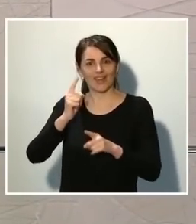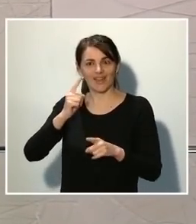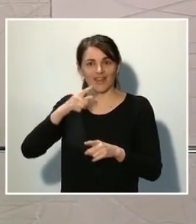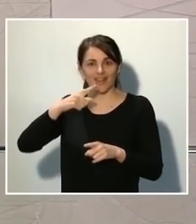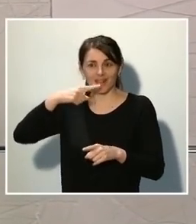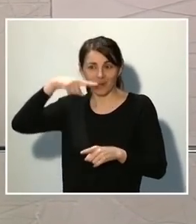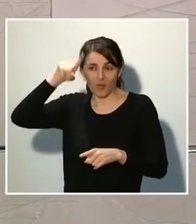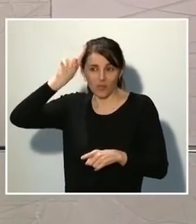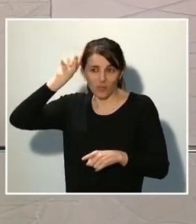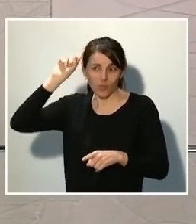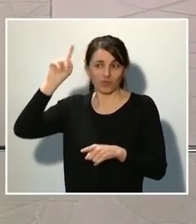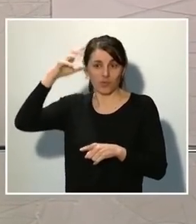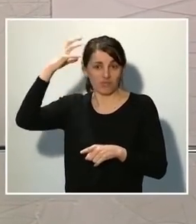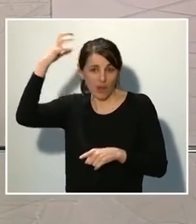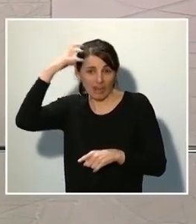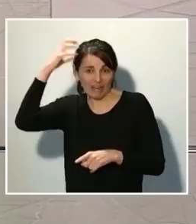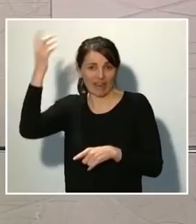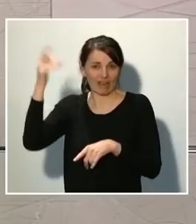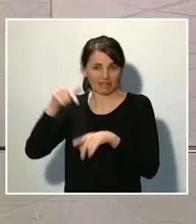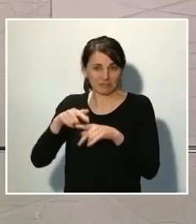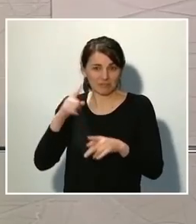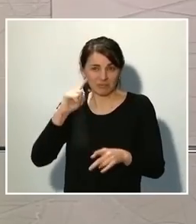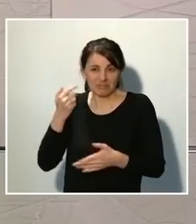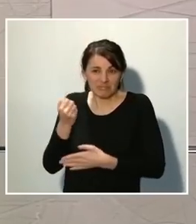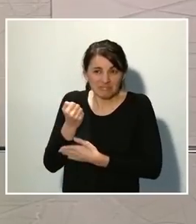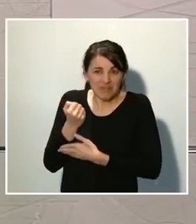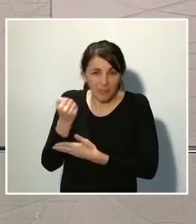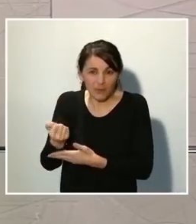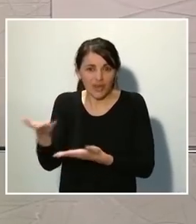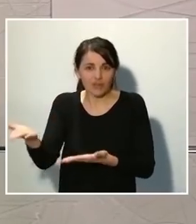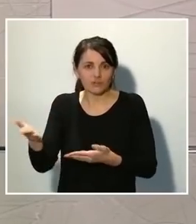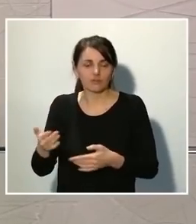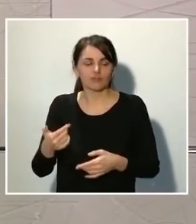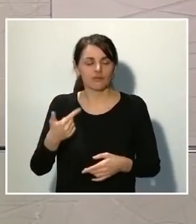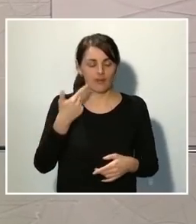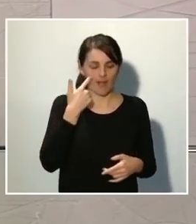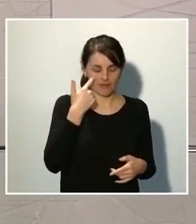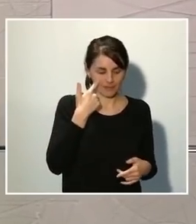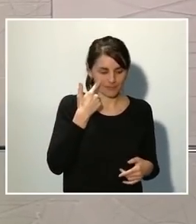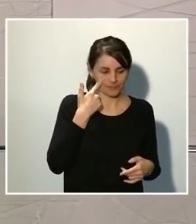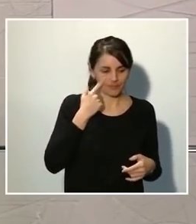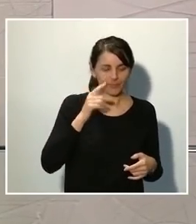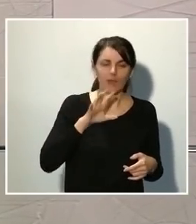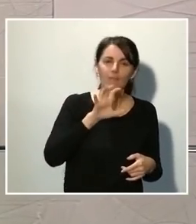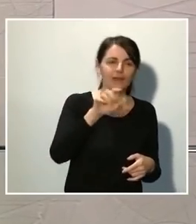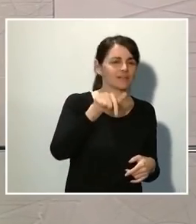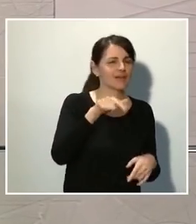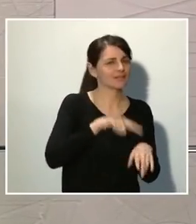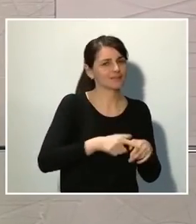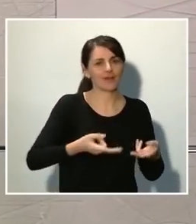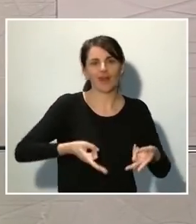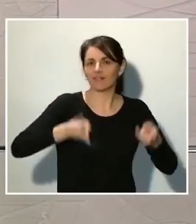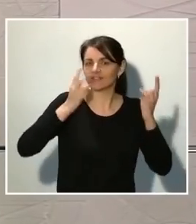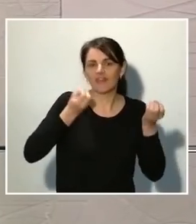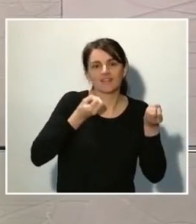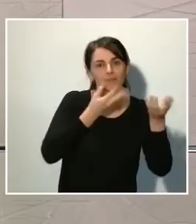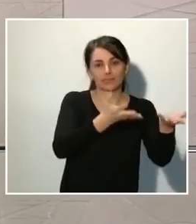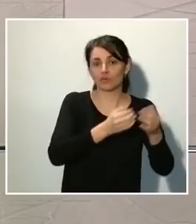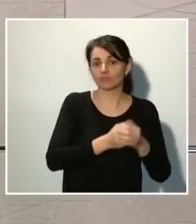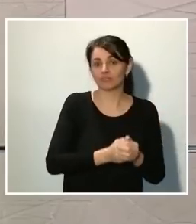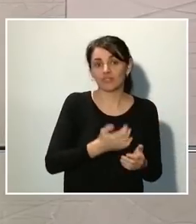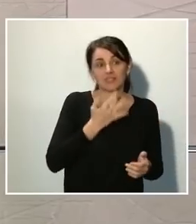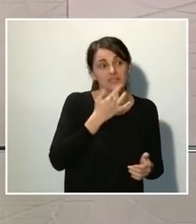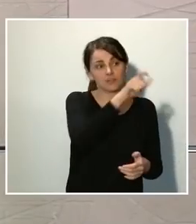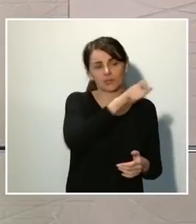pone manifiesto lo poco que le importan los problemas de los españoles al binobio Pablo y